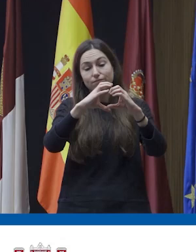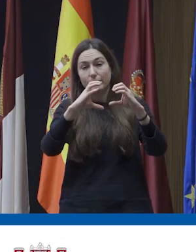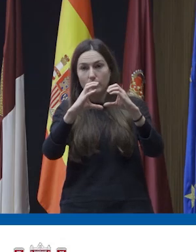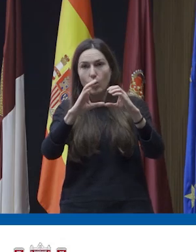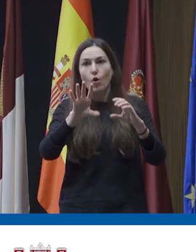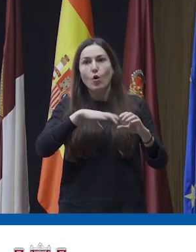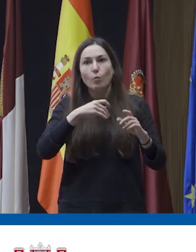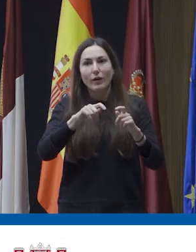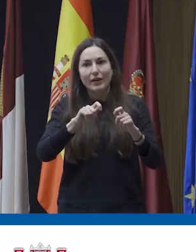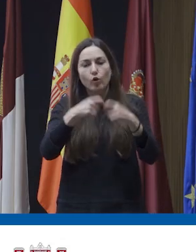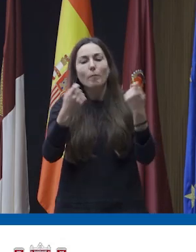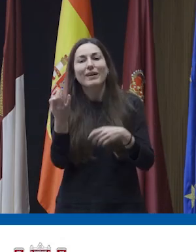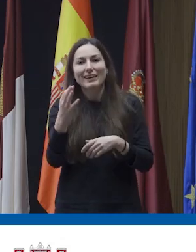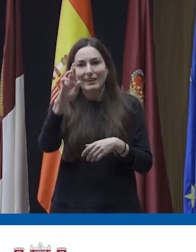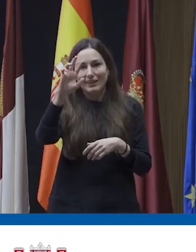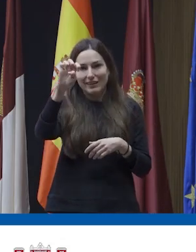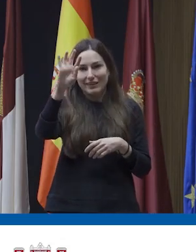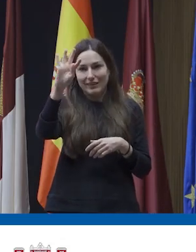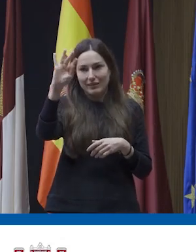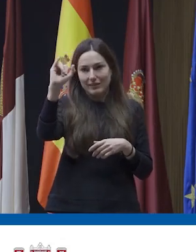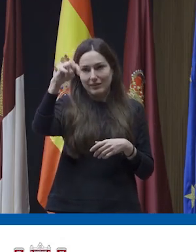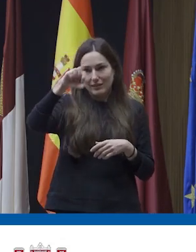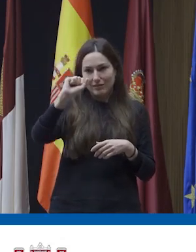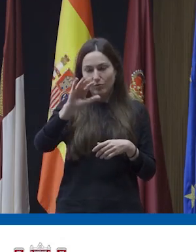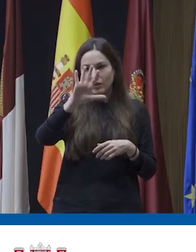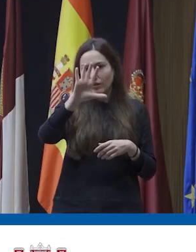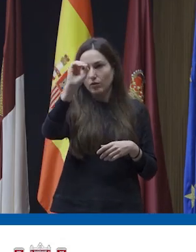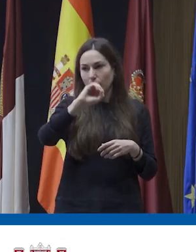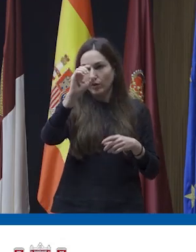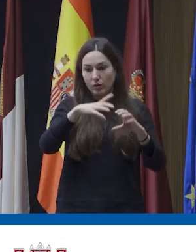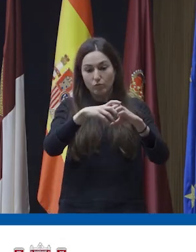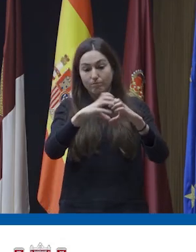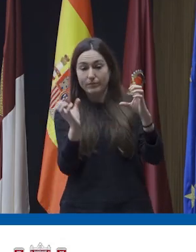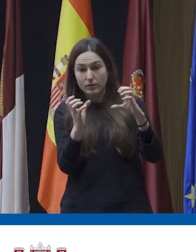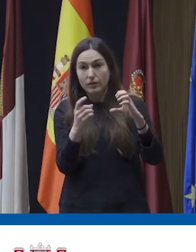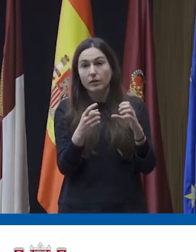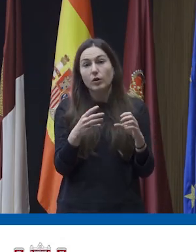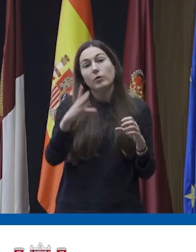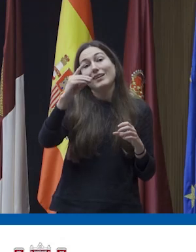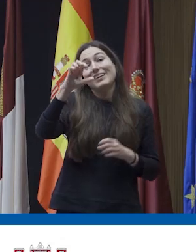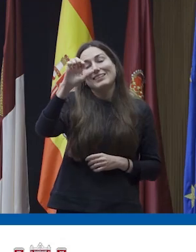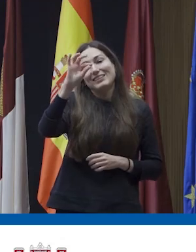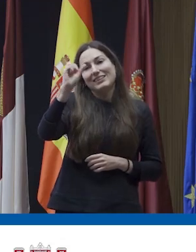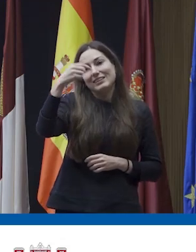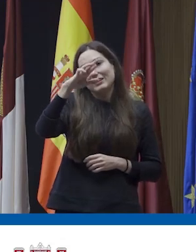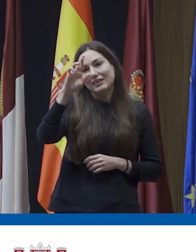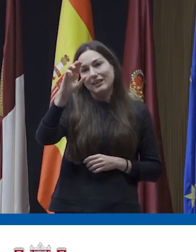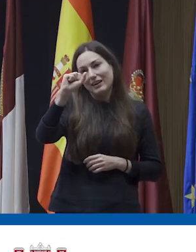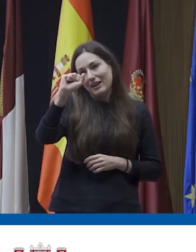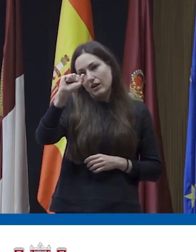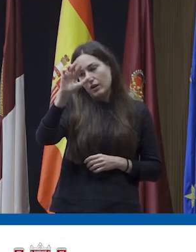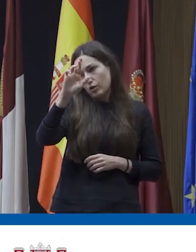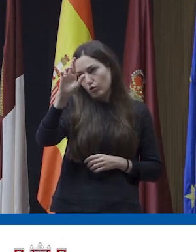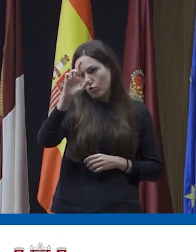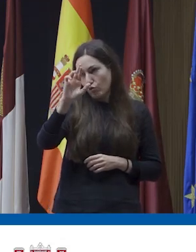puede romper la retina. Entonces en ese 5% de los casos puede producir desgarros y si nos esperamos mucho y el gel pasa por detrás